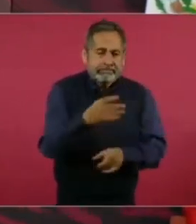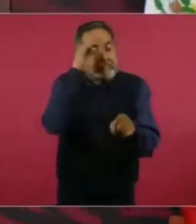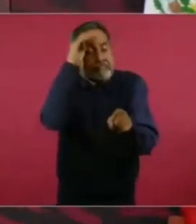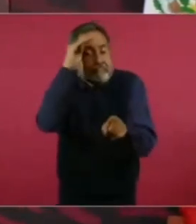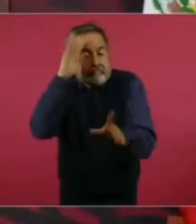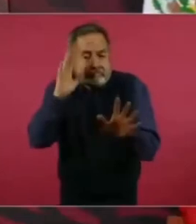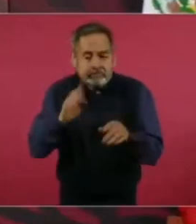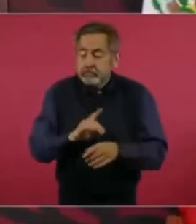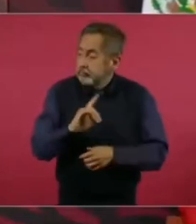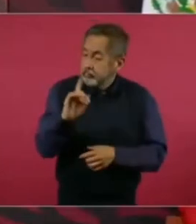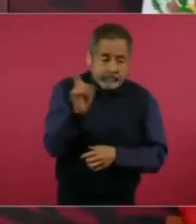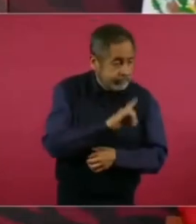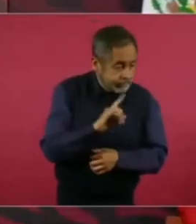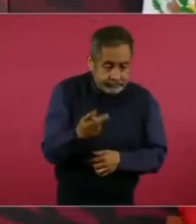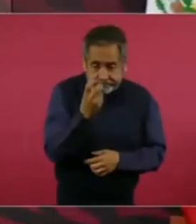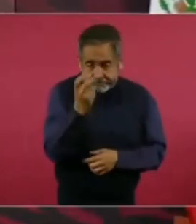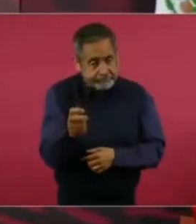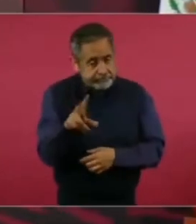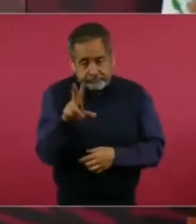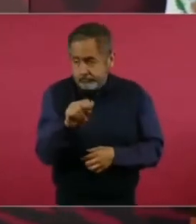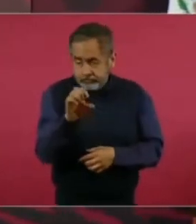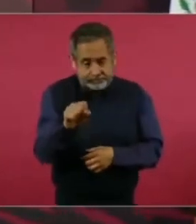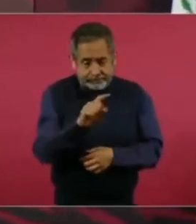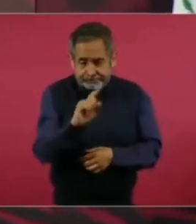Y no es así.